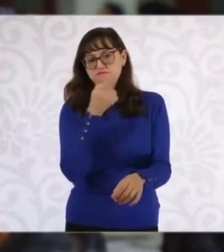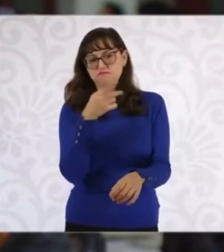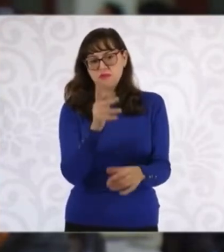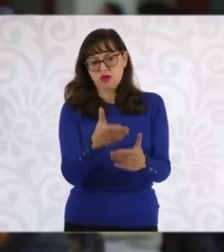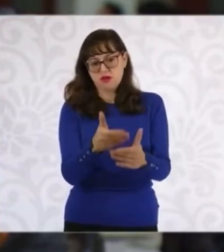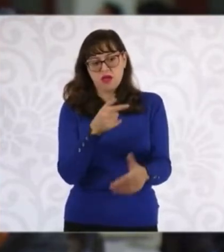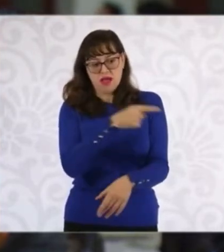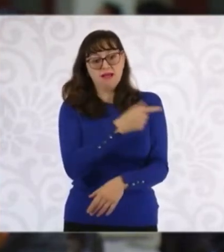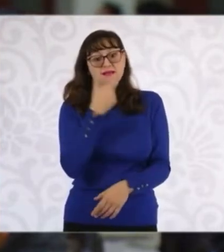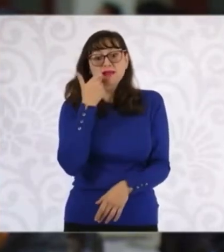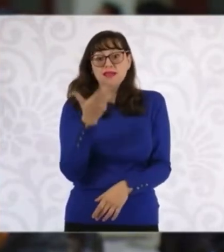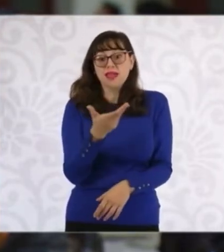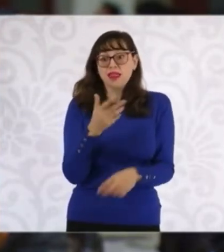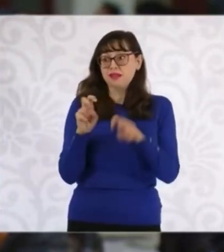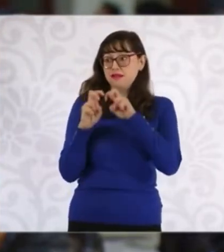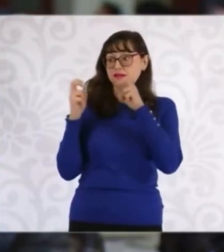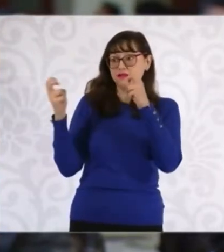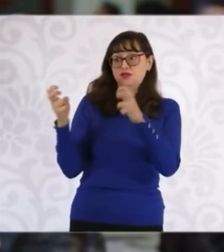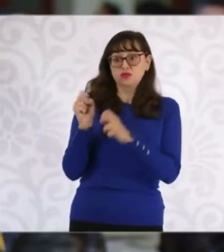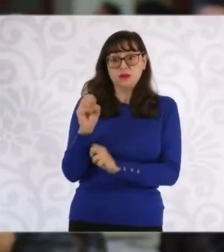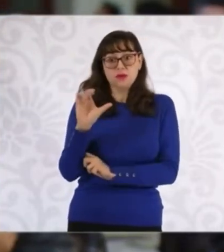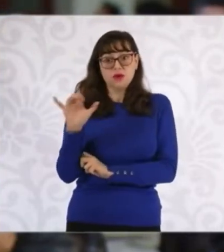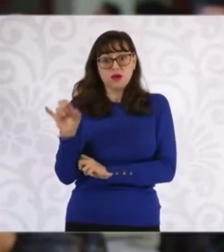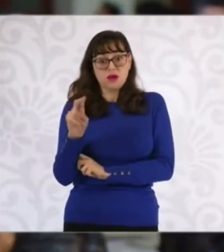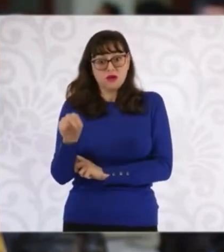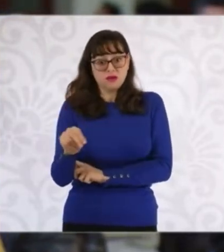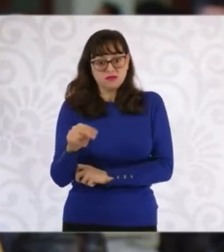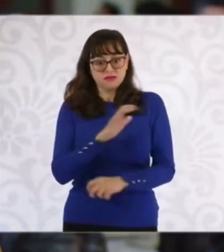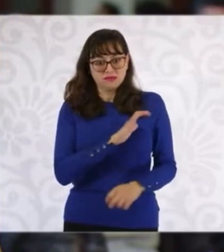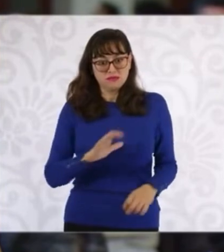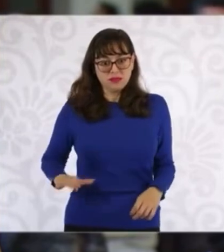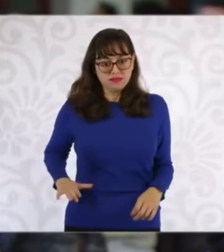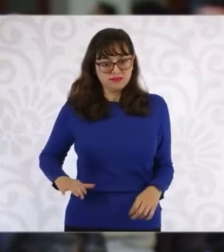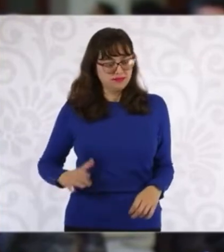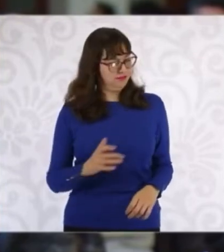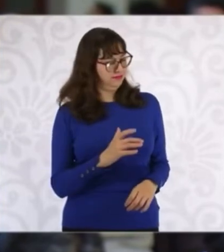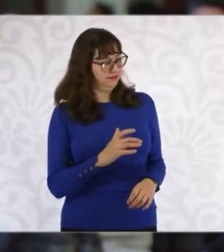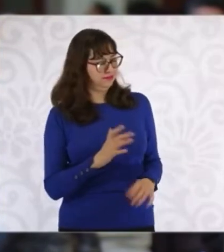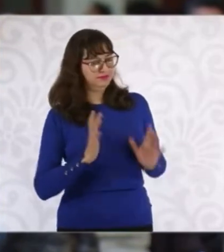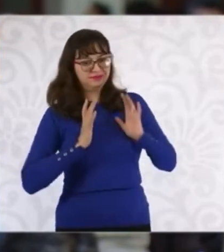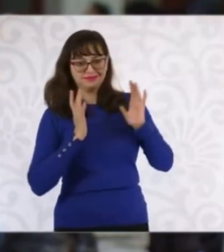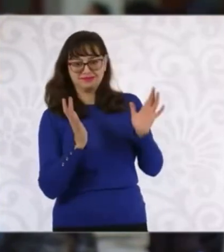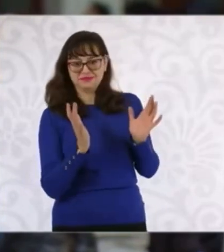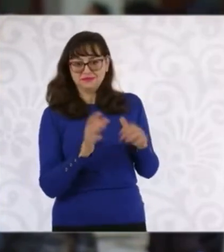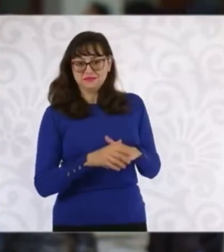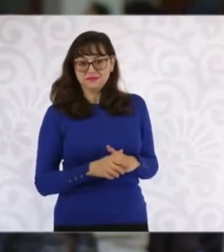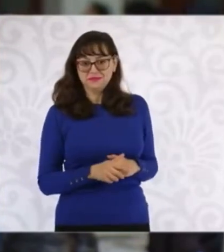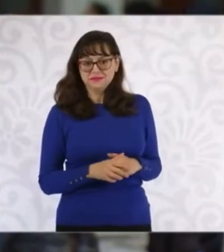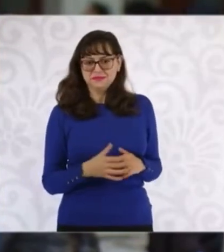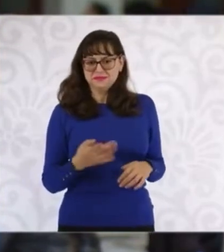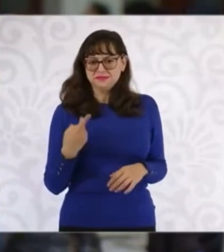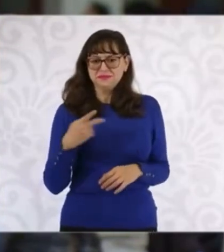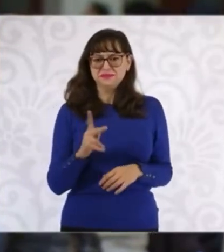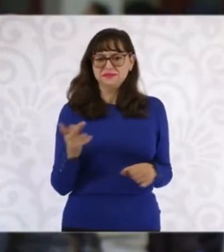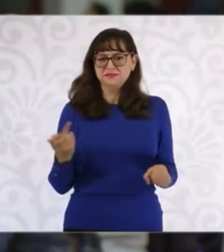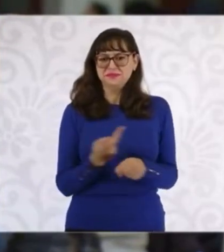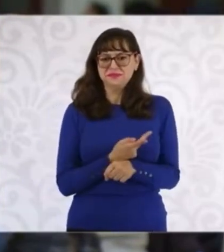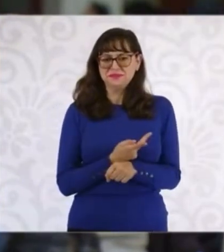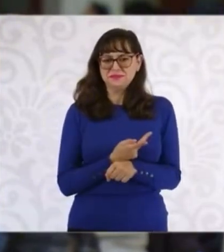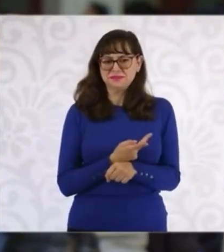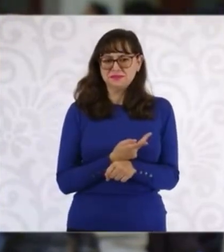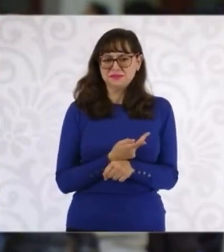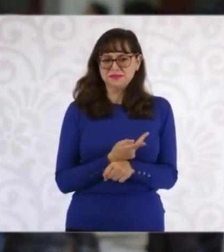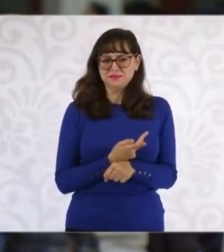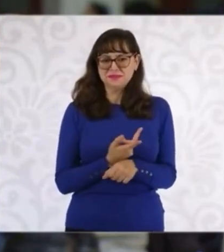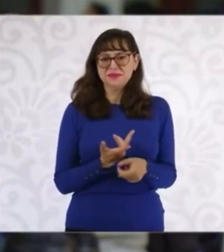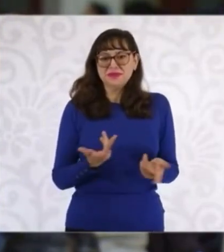ministro de la Suprema Corte. ¿Qué no el propio conservadurismo estaría avalando en sí